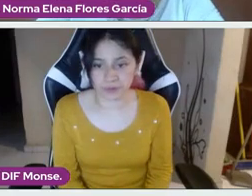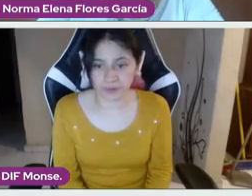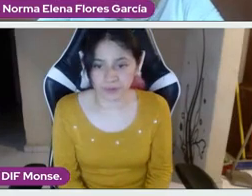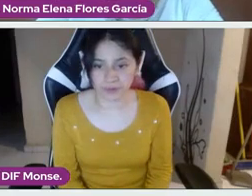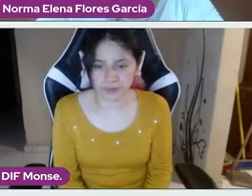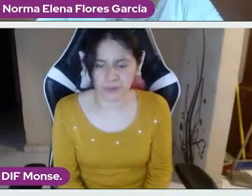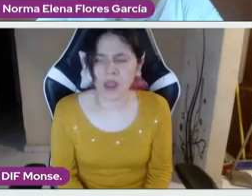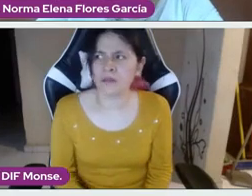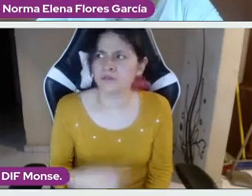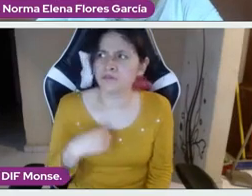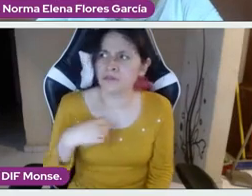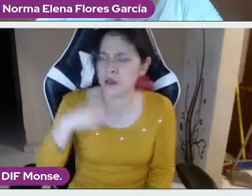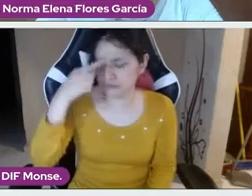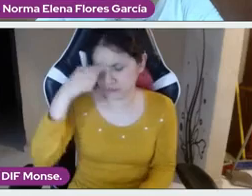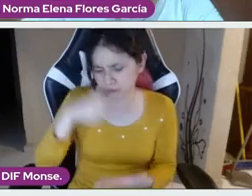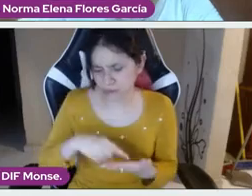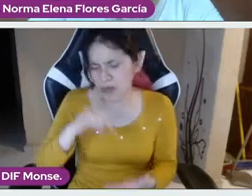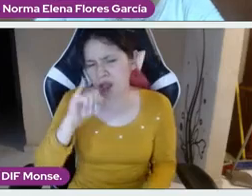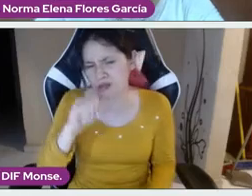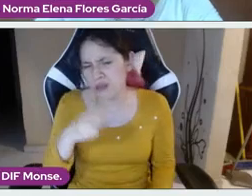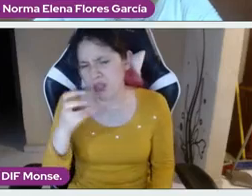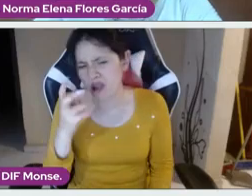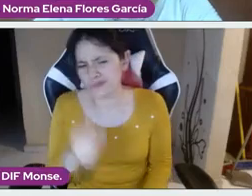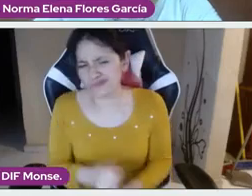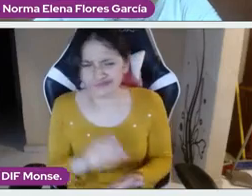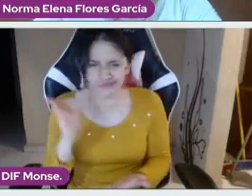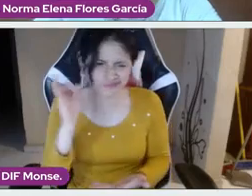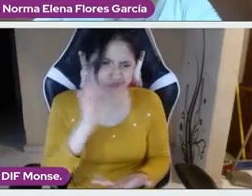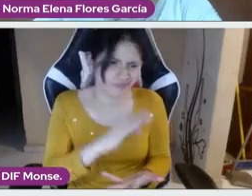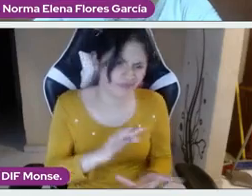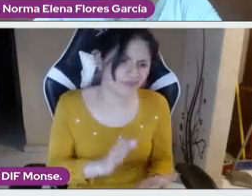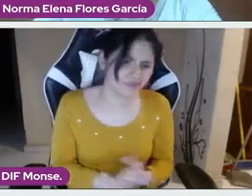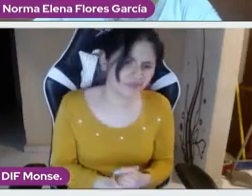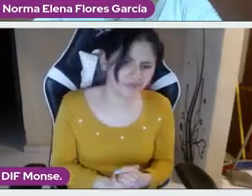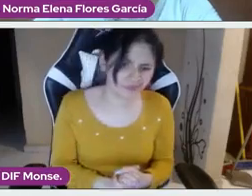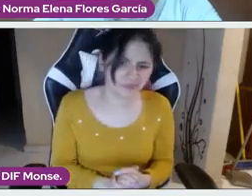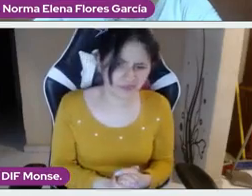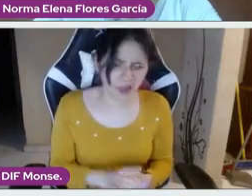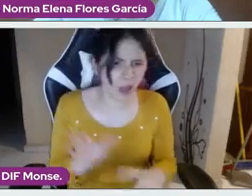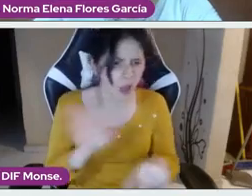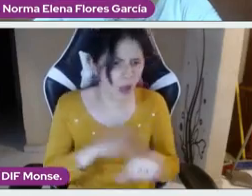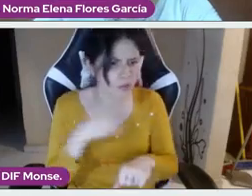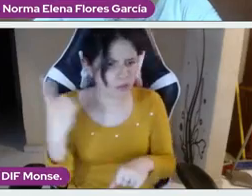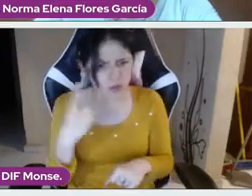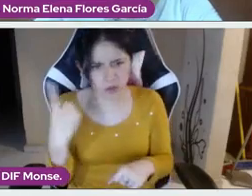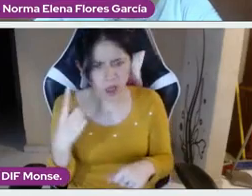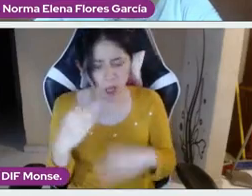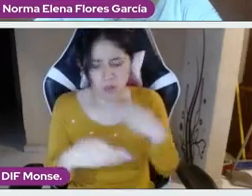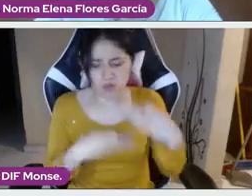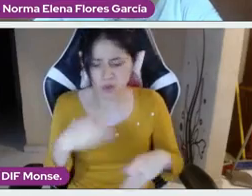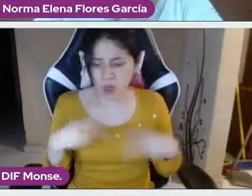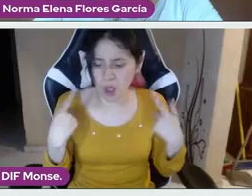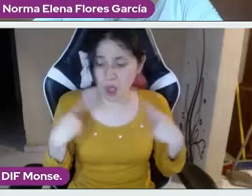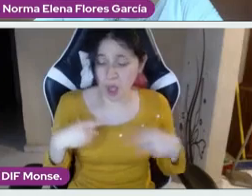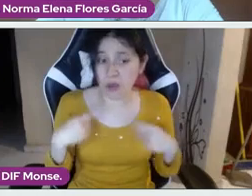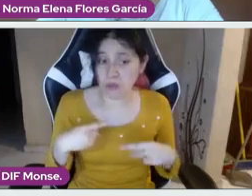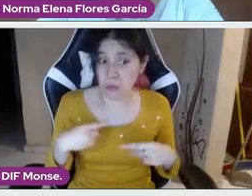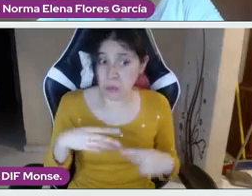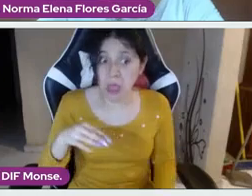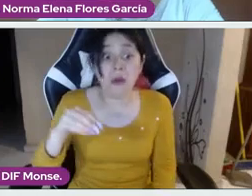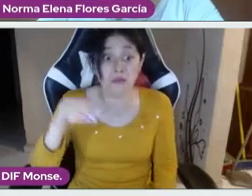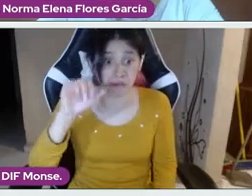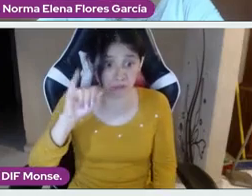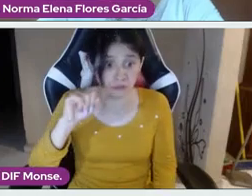Pues yo creo que sí es un mito. Sin embargo, o sea, sí es un mito, porque todos tienen la capacidad de ser inteligentes, o sea, ¿no?